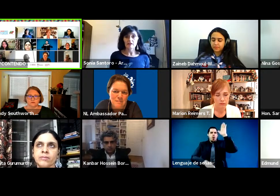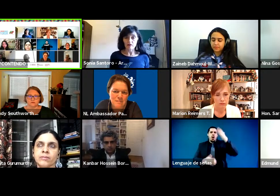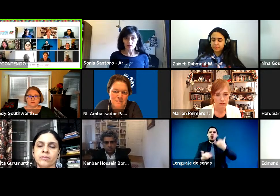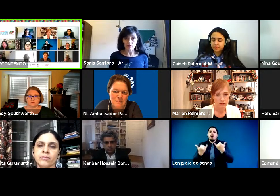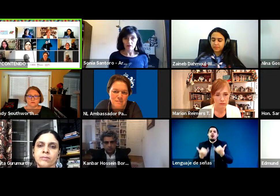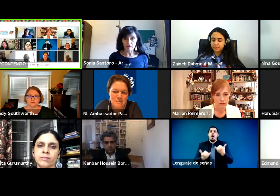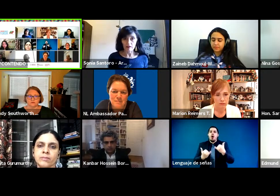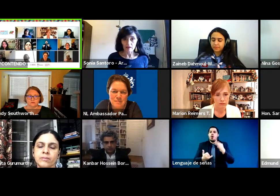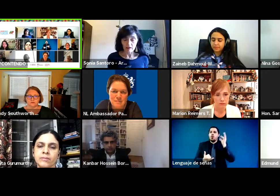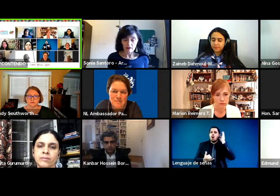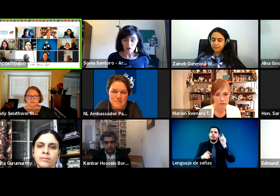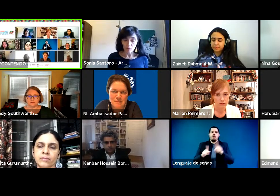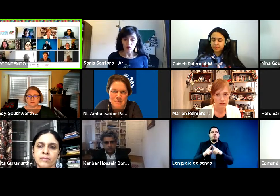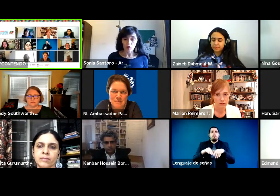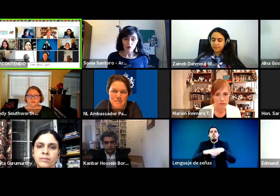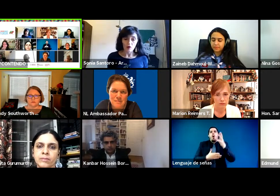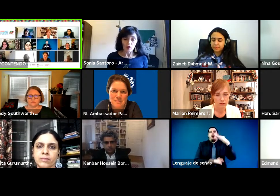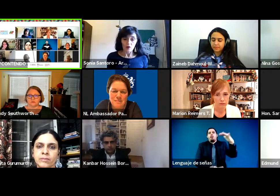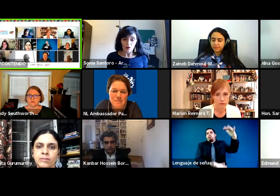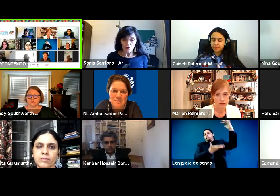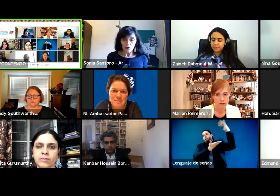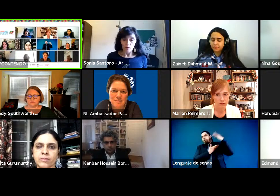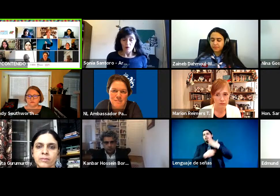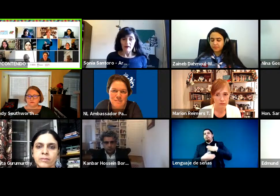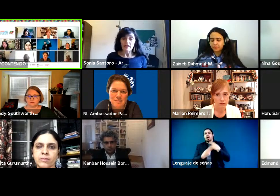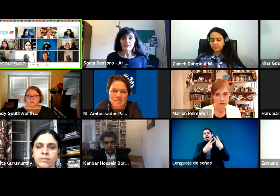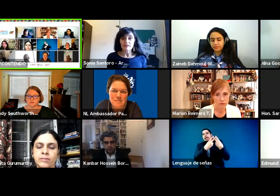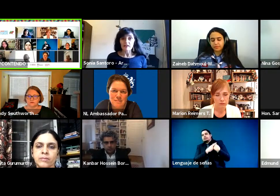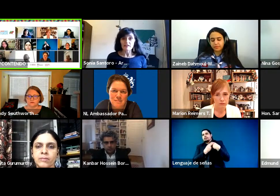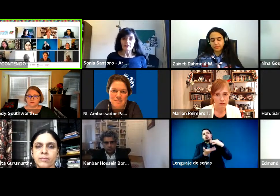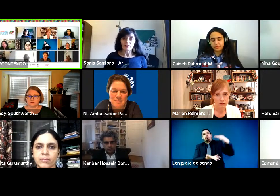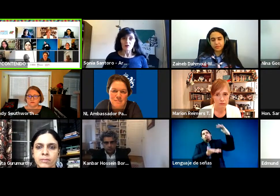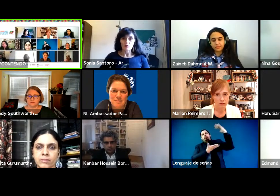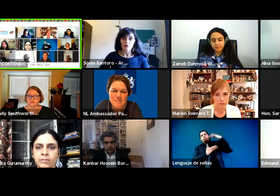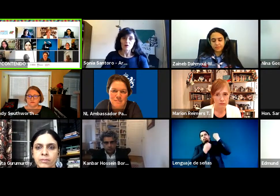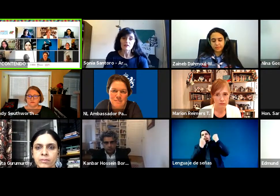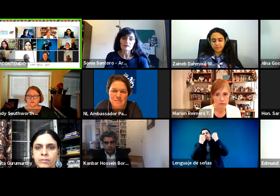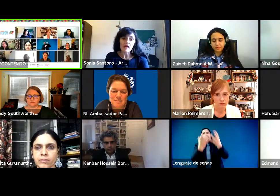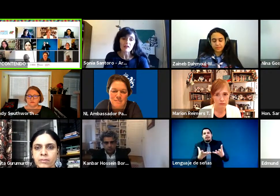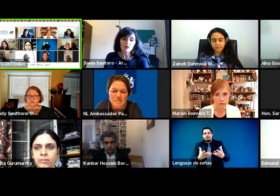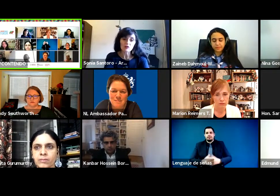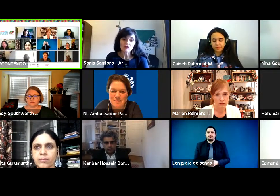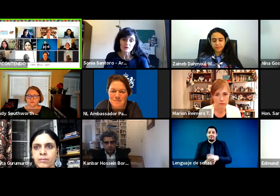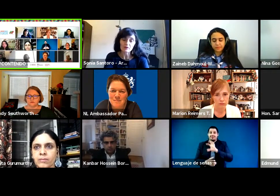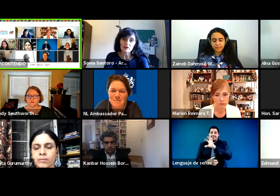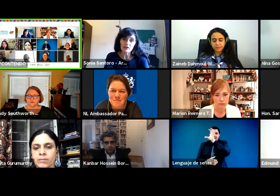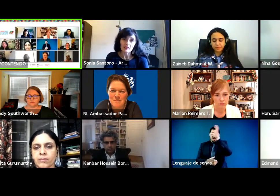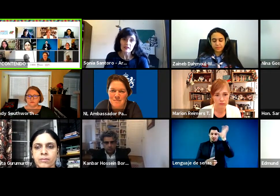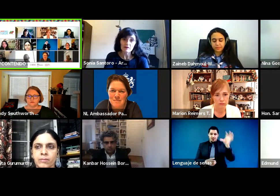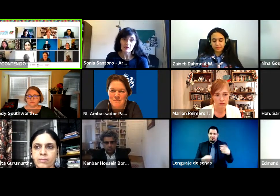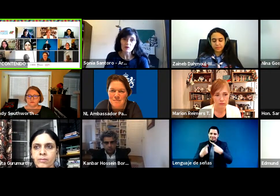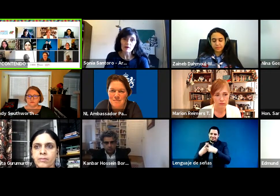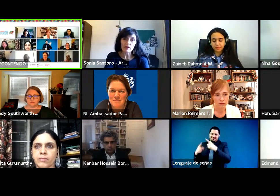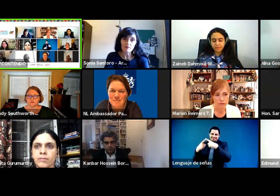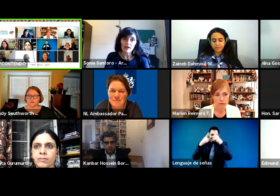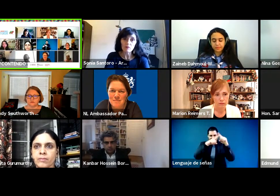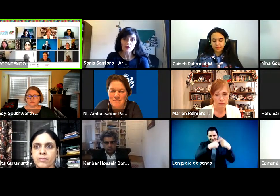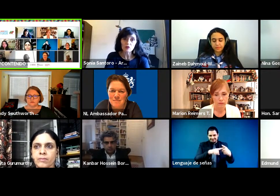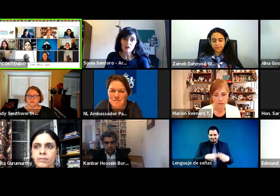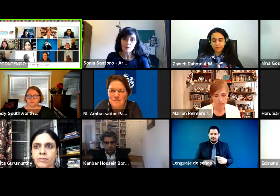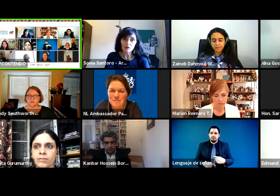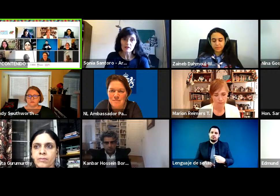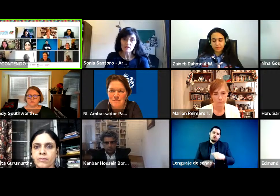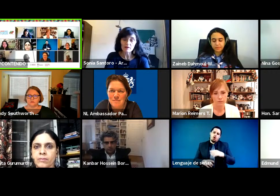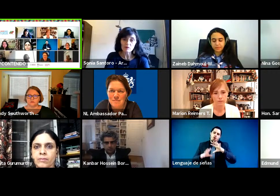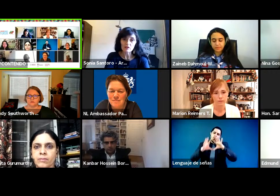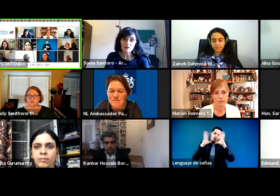de que como países y como estados y a nivel global veamos